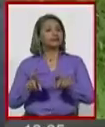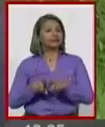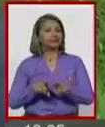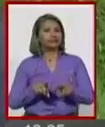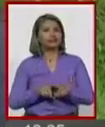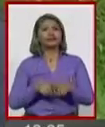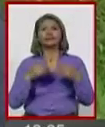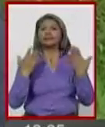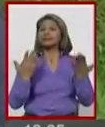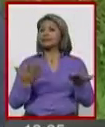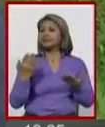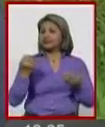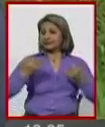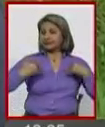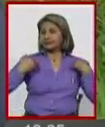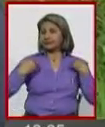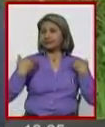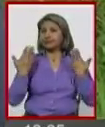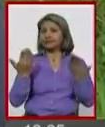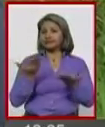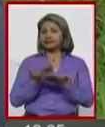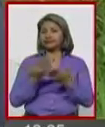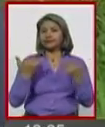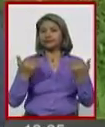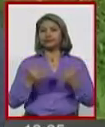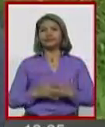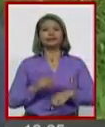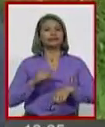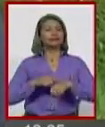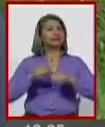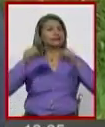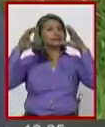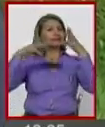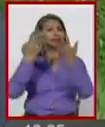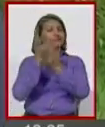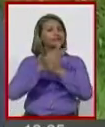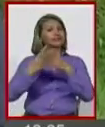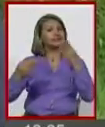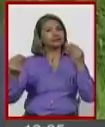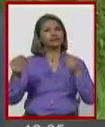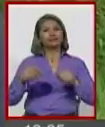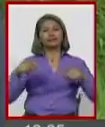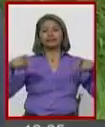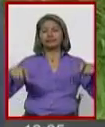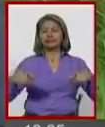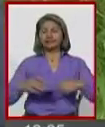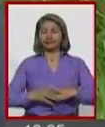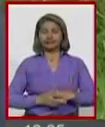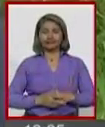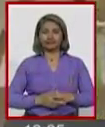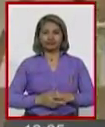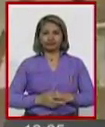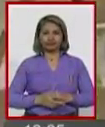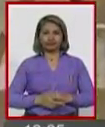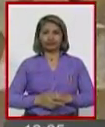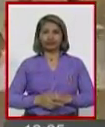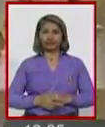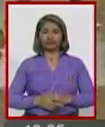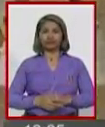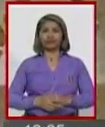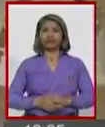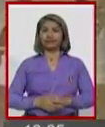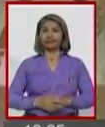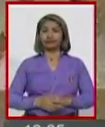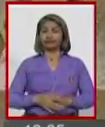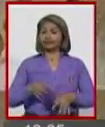también hay muchos jóvenes que vienen y juegan. En el tiempo de lluvia se acabó la jugada porque siempre está el problema.